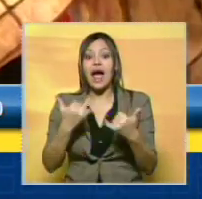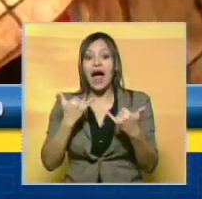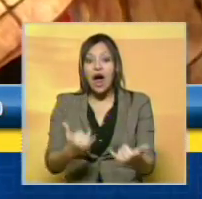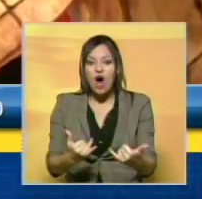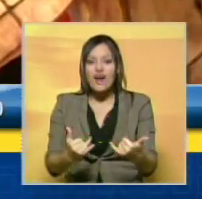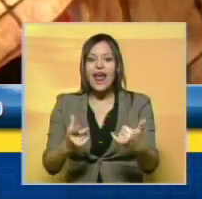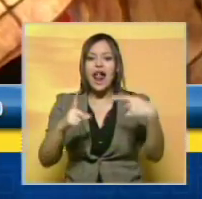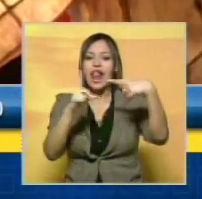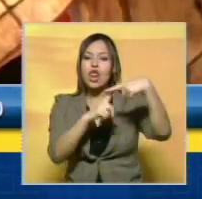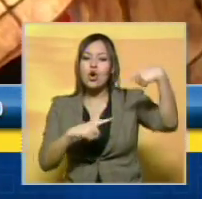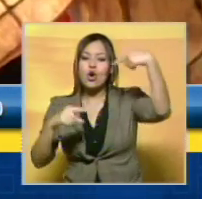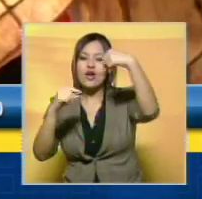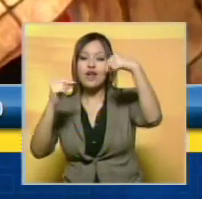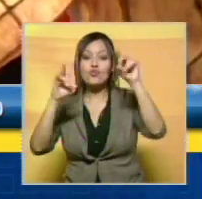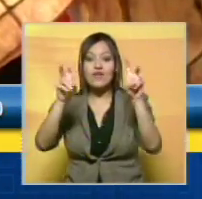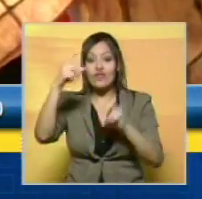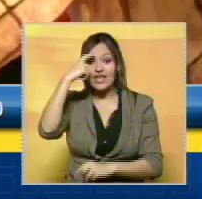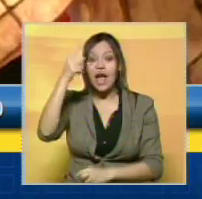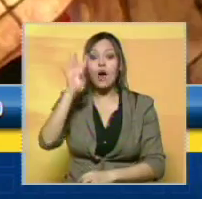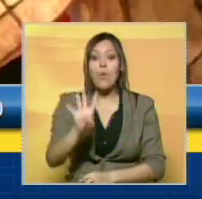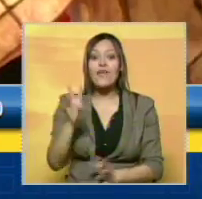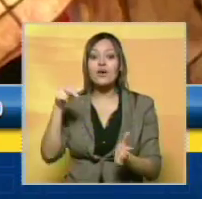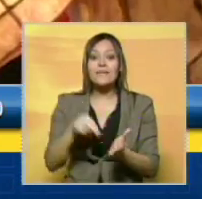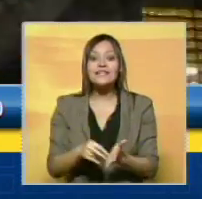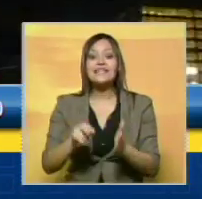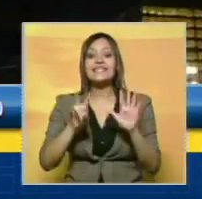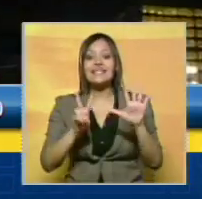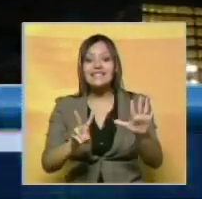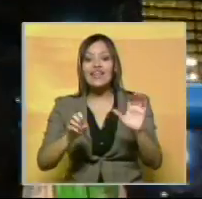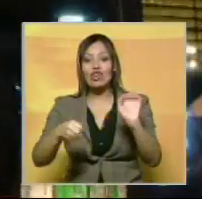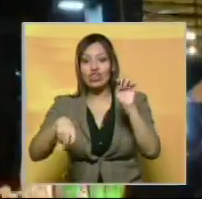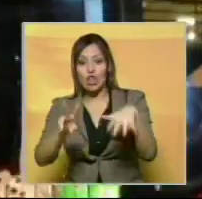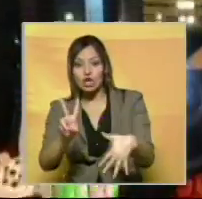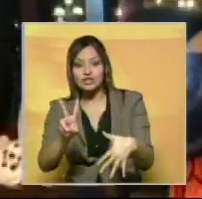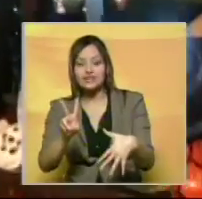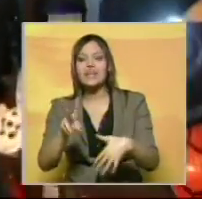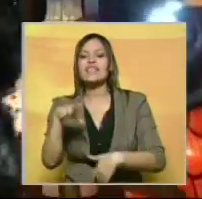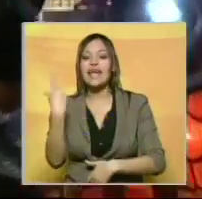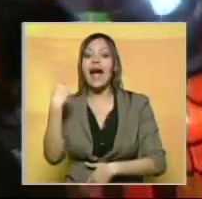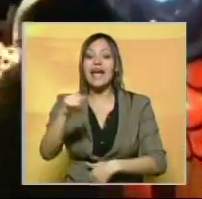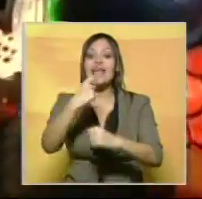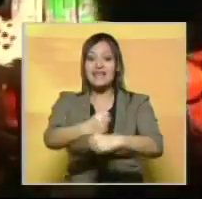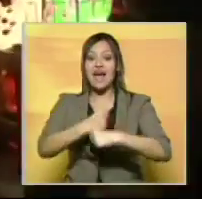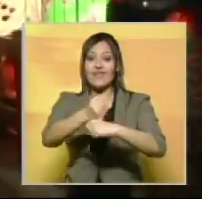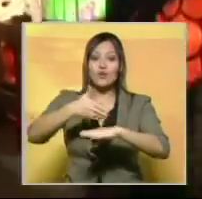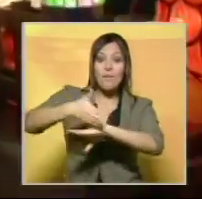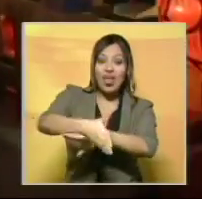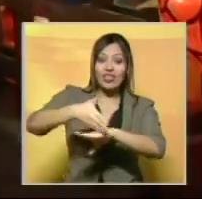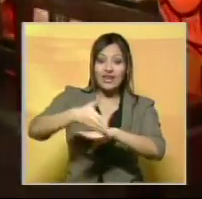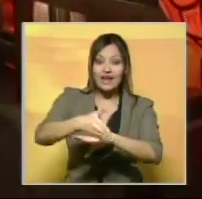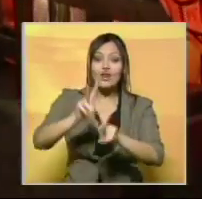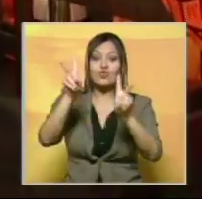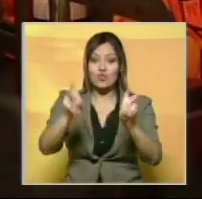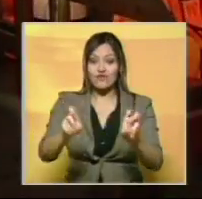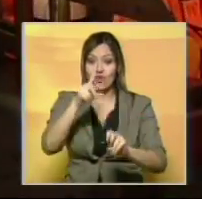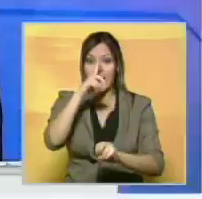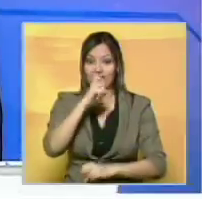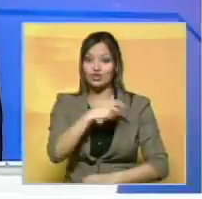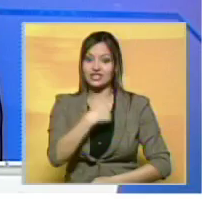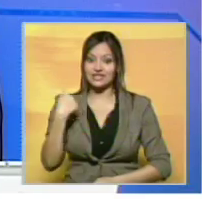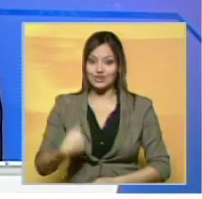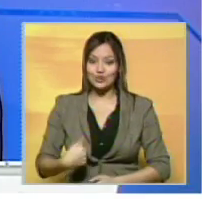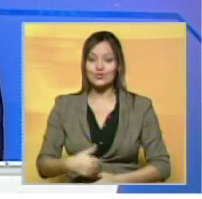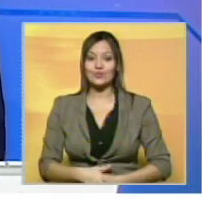lunar entrará al año 4712, el cual estará regido por el caballo de madera.